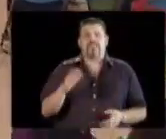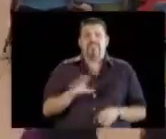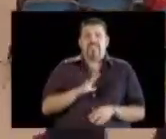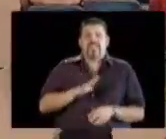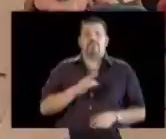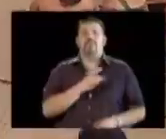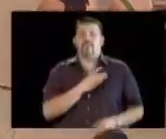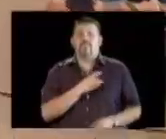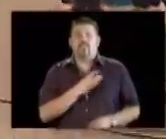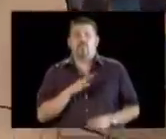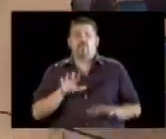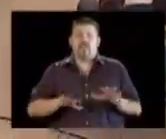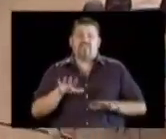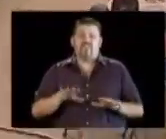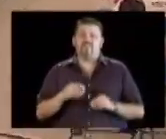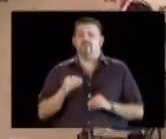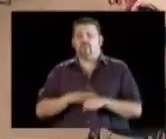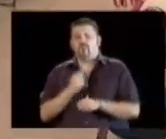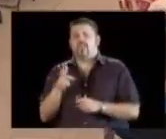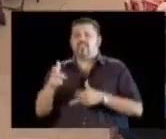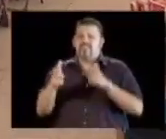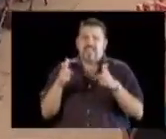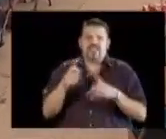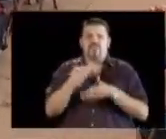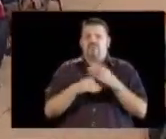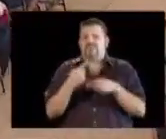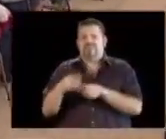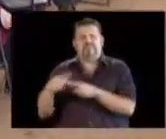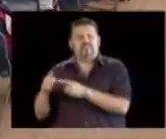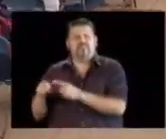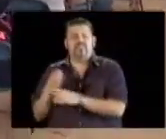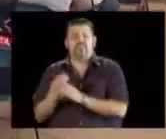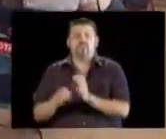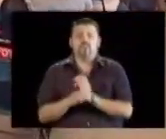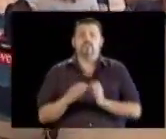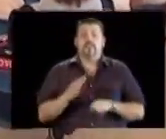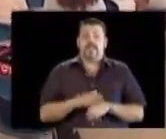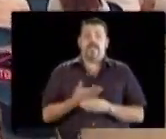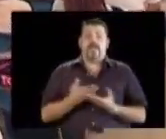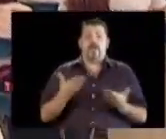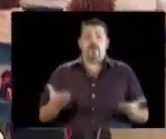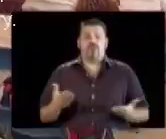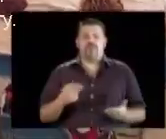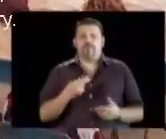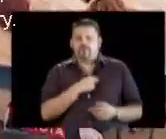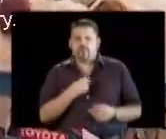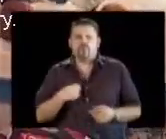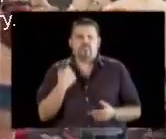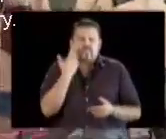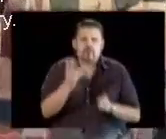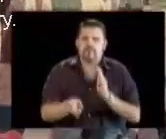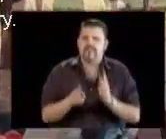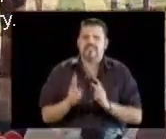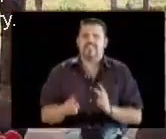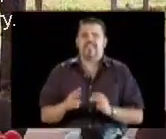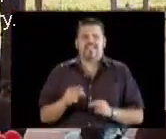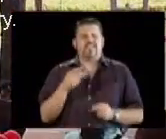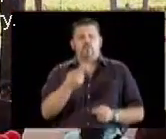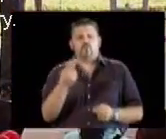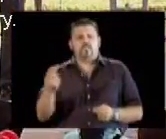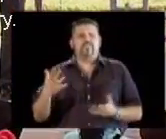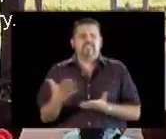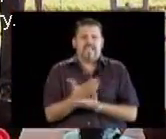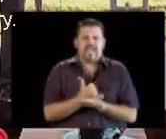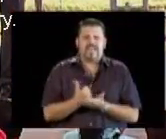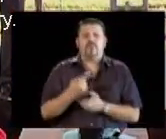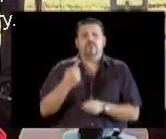miedo. Y los distribuidores de Ciudad Juárez últimamente se pusieron las pilas, se pusieron a usar y platicar, y han ganado la mayoría de los primeros lugares